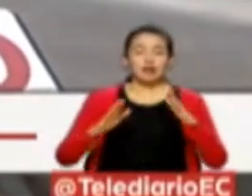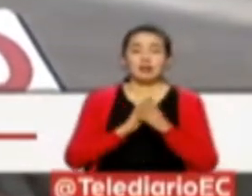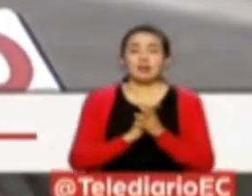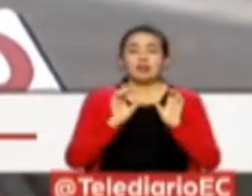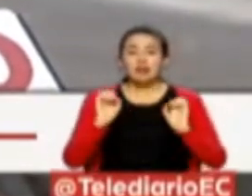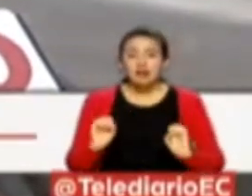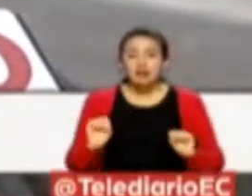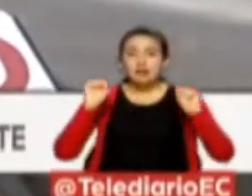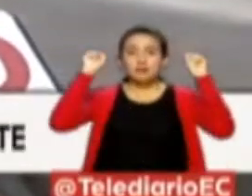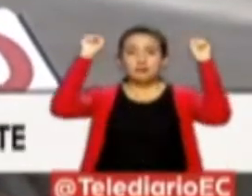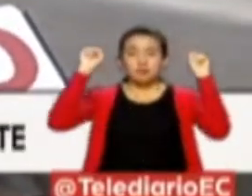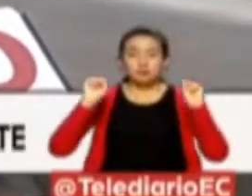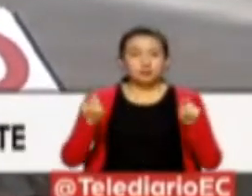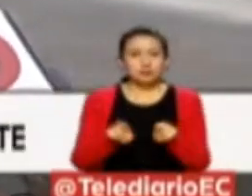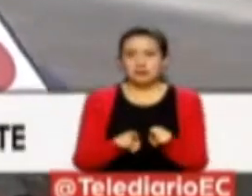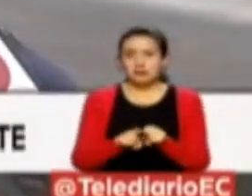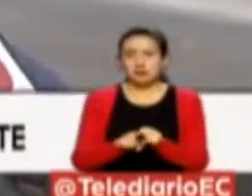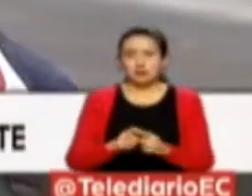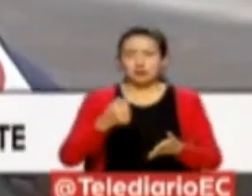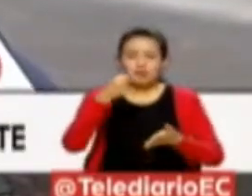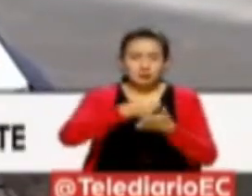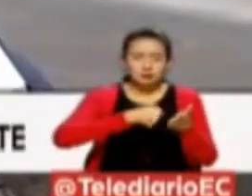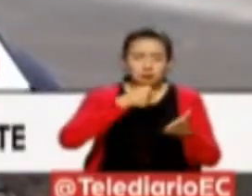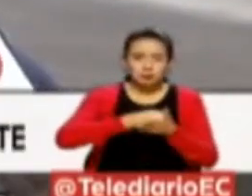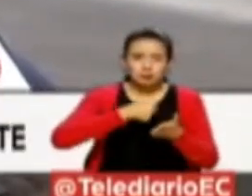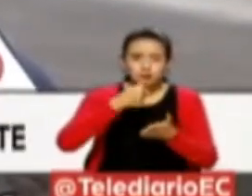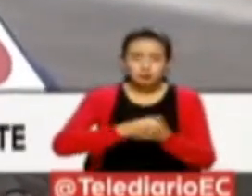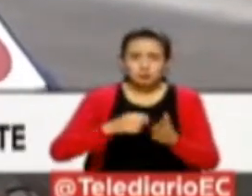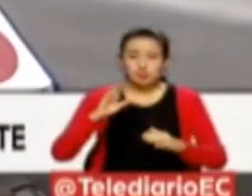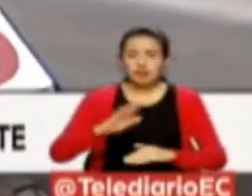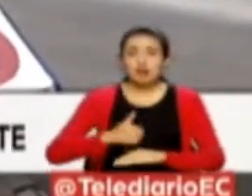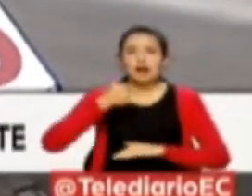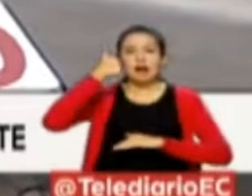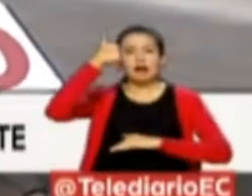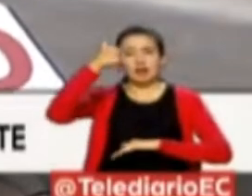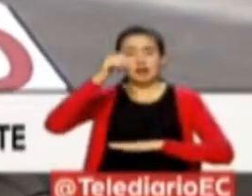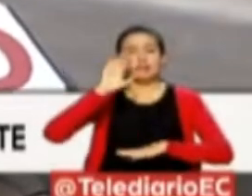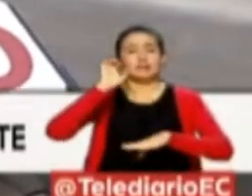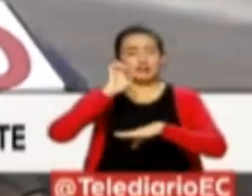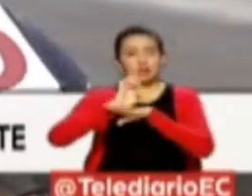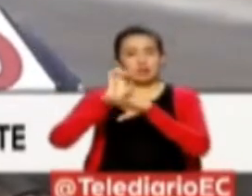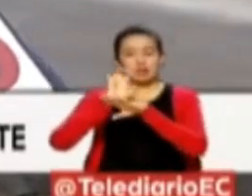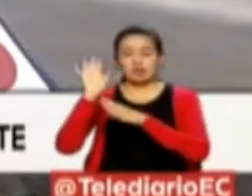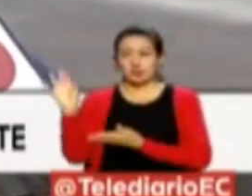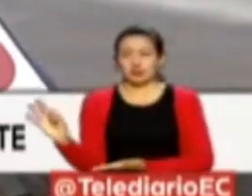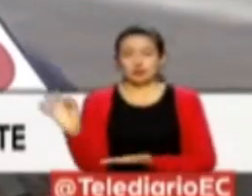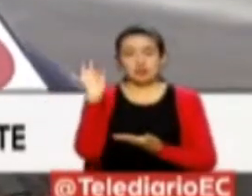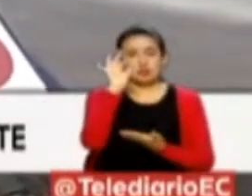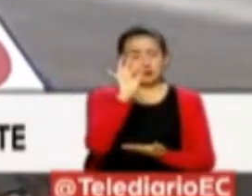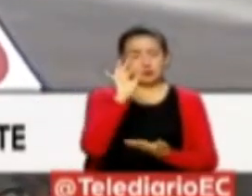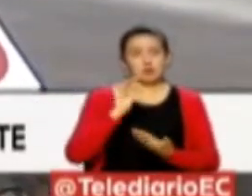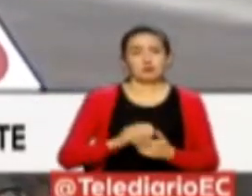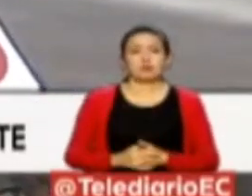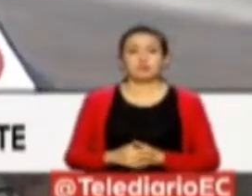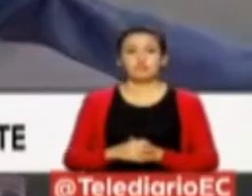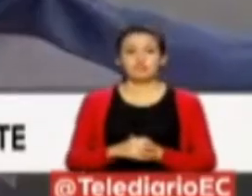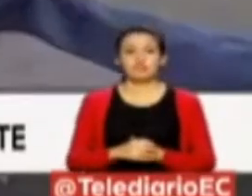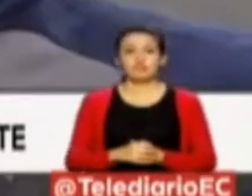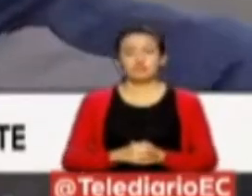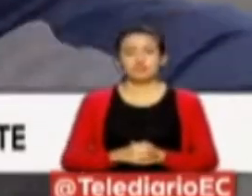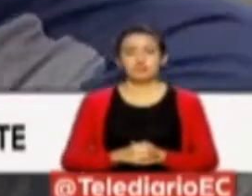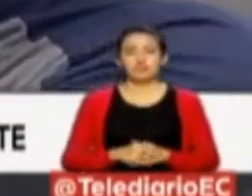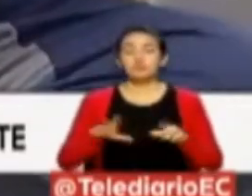levantamiento de pesas que están dando la vida están dando vida y alma por dejar los colores nuestra bandera en lo alto